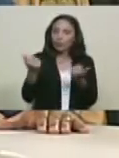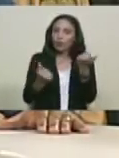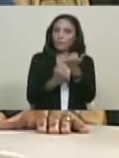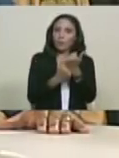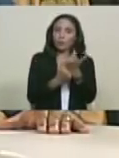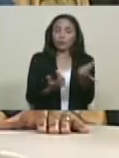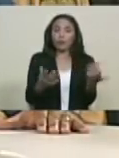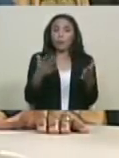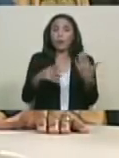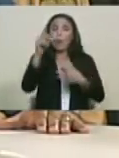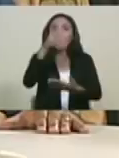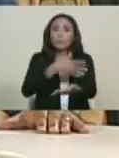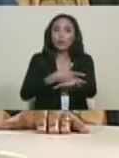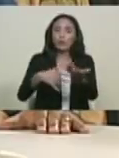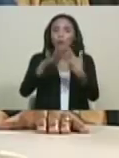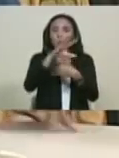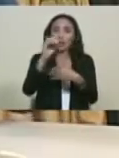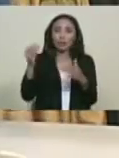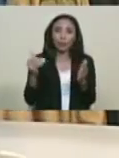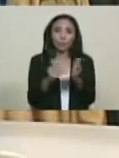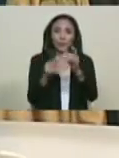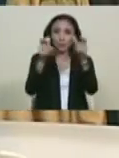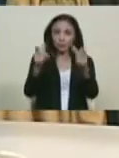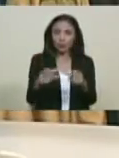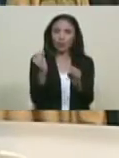casi un millón quinientos mil transportistas